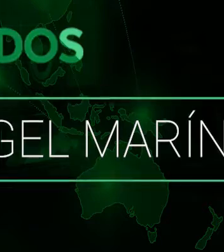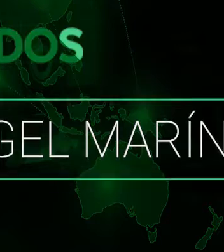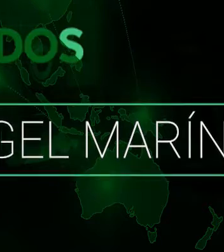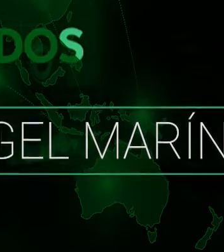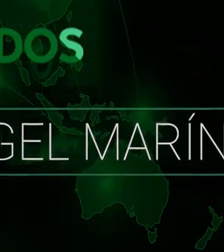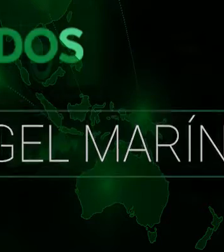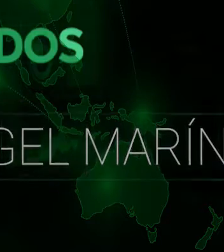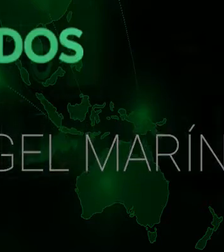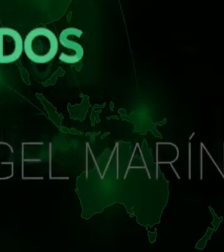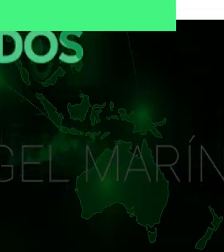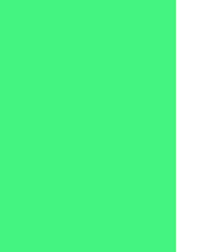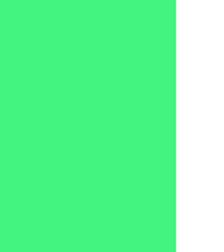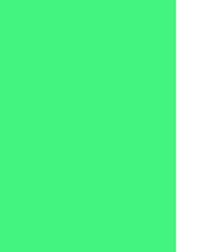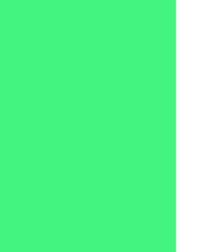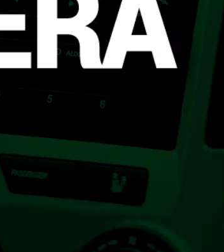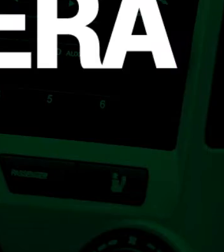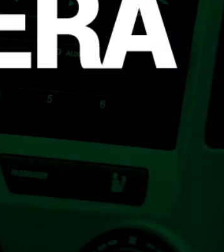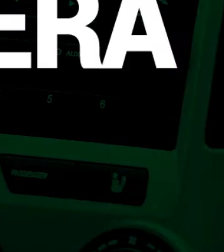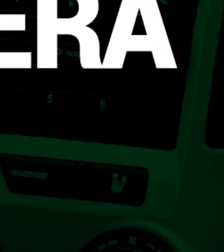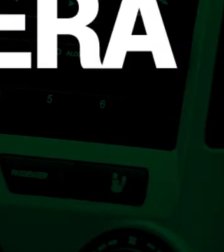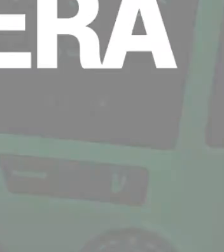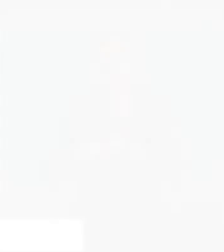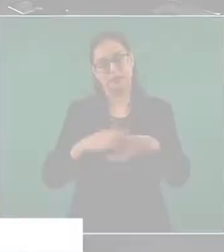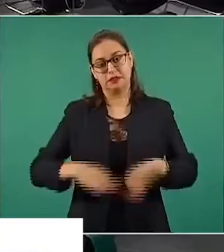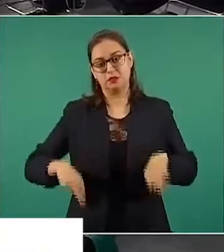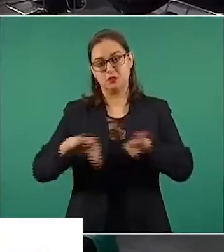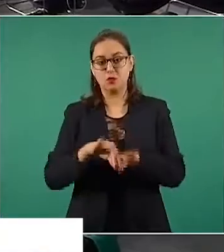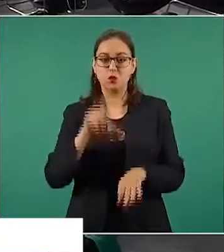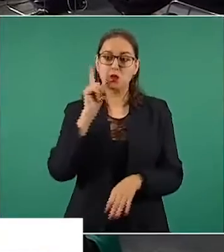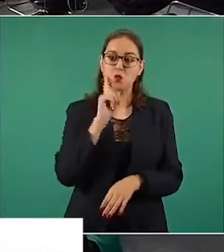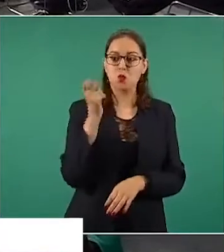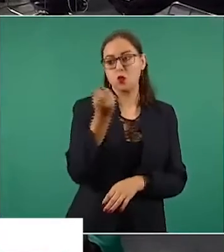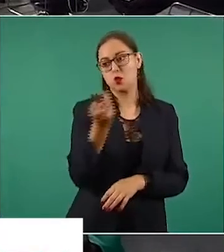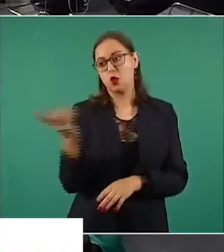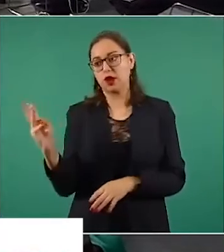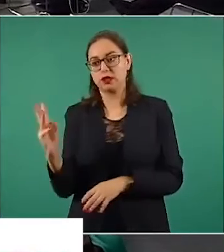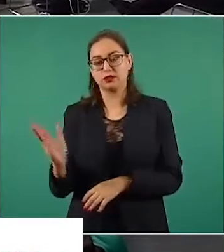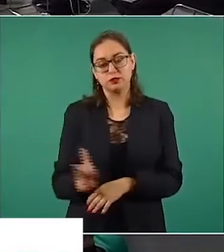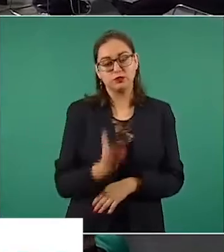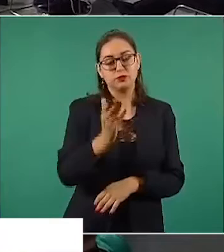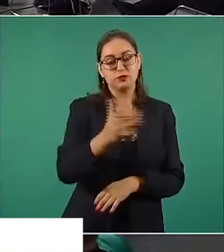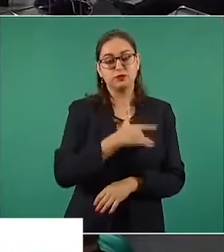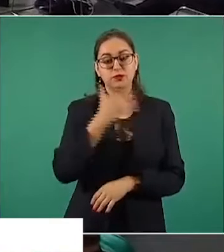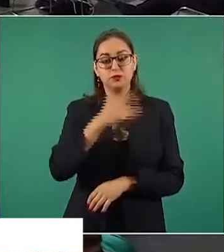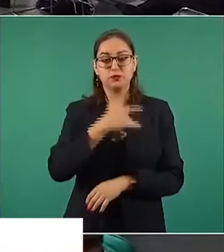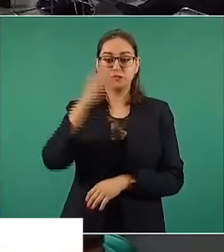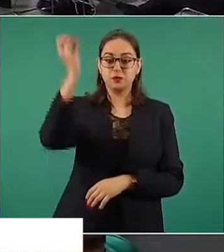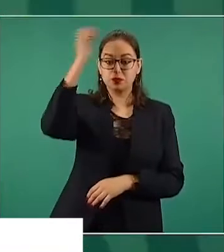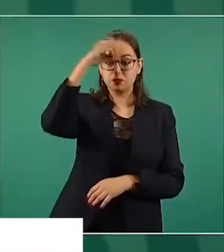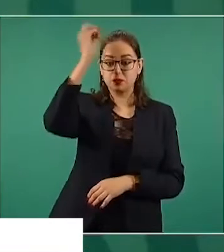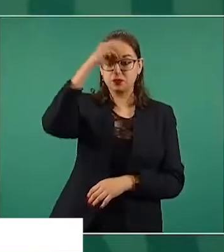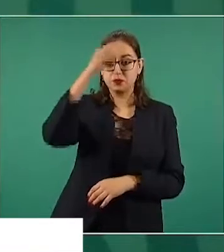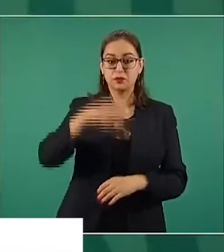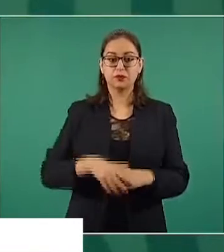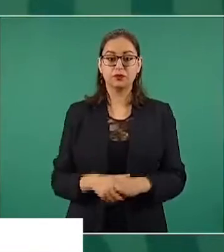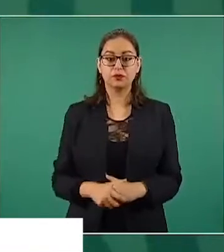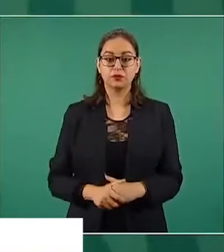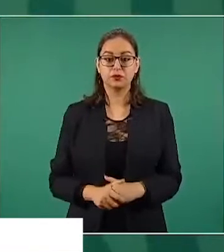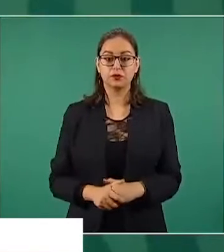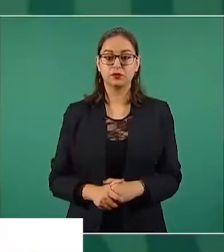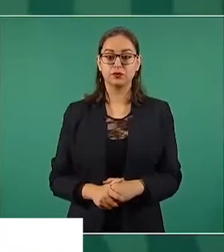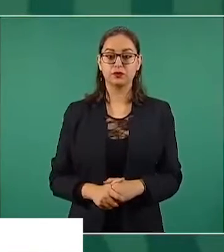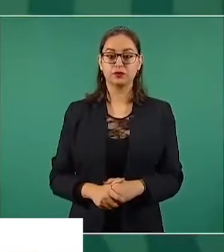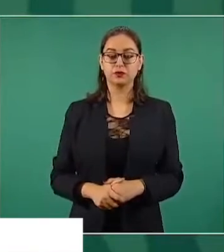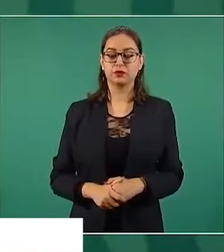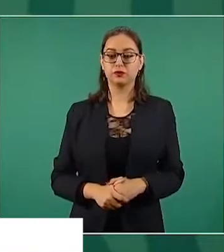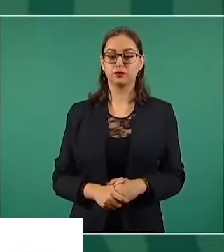aquí están las noticias. La mañanera. En la conferencia de prensa de este martes, el presidente López Obrador dijo que el